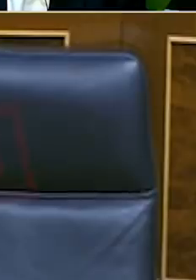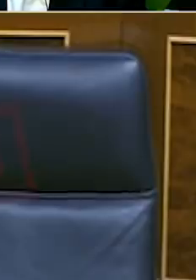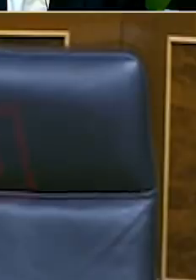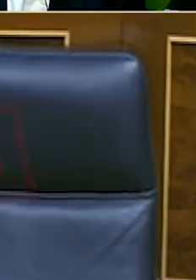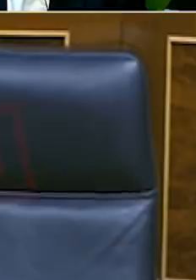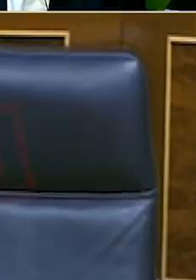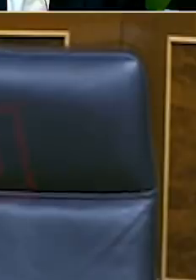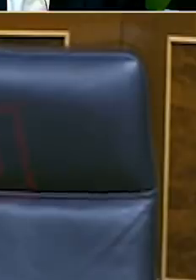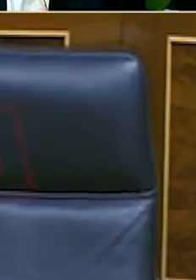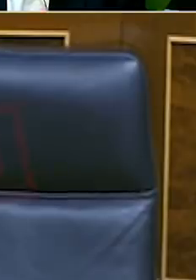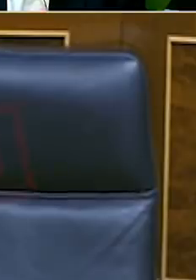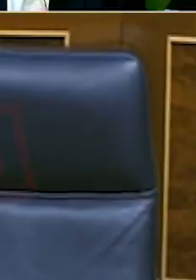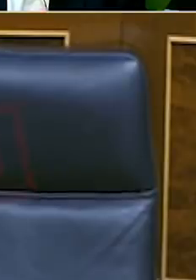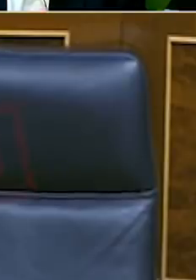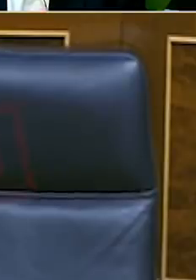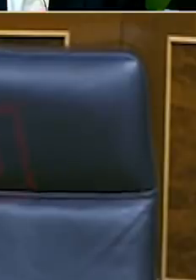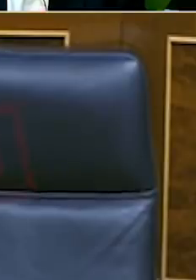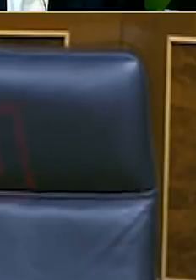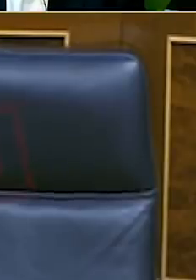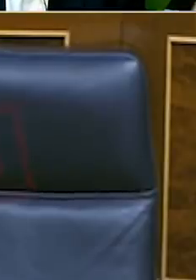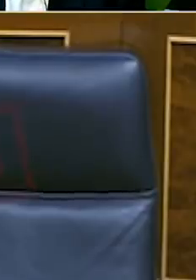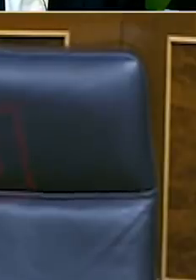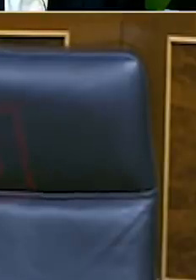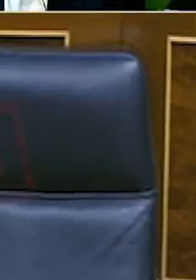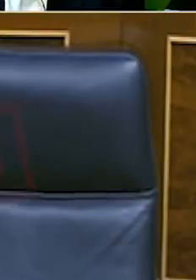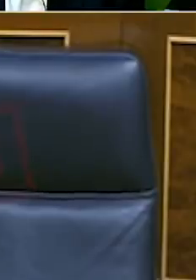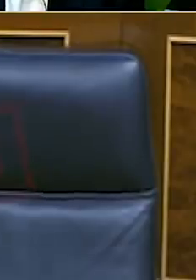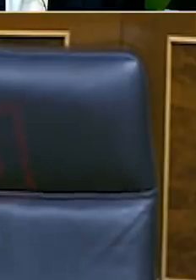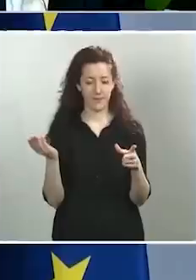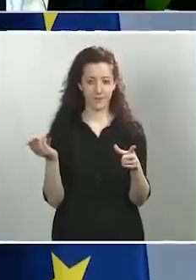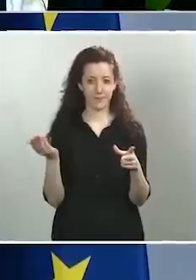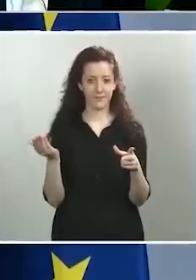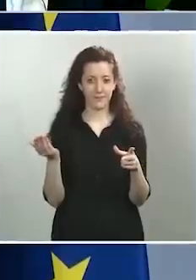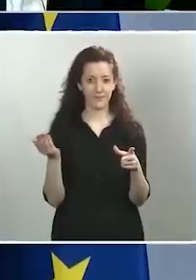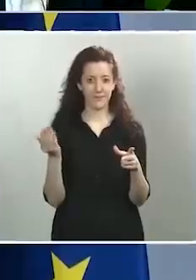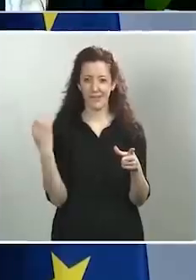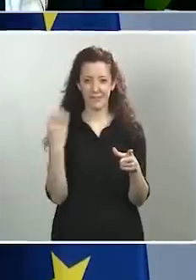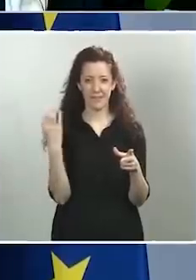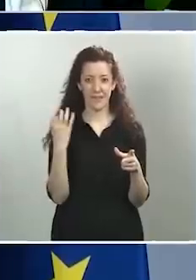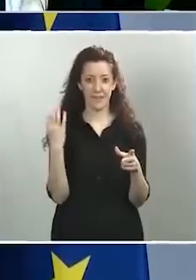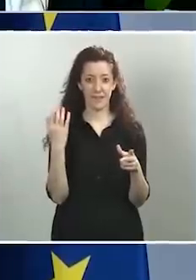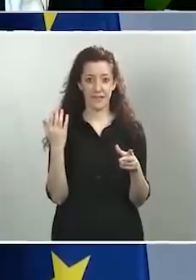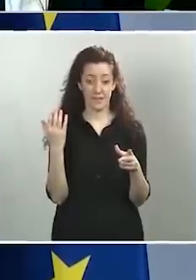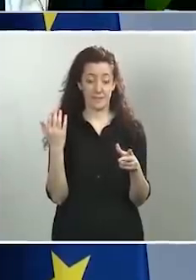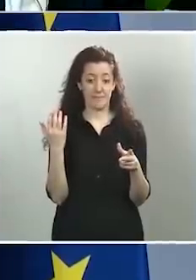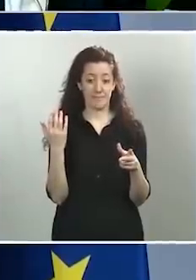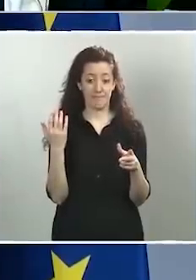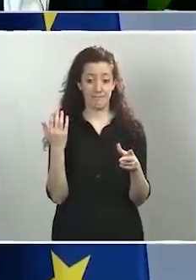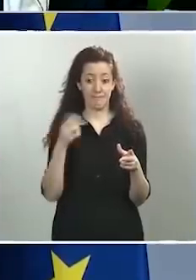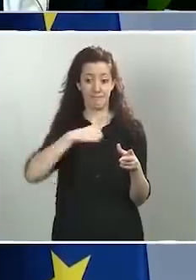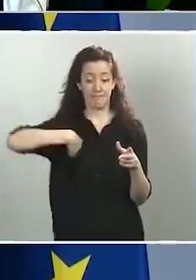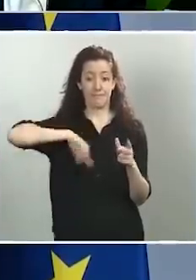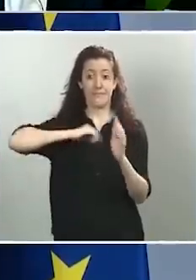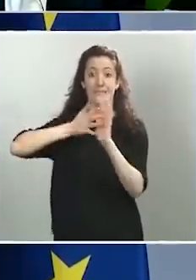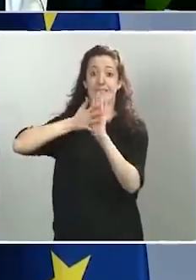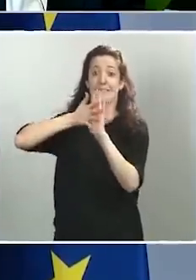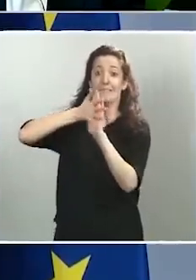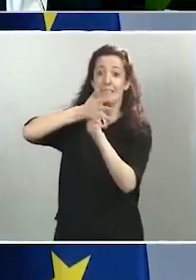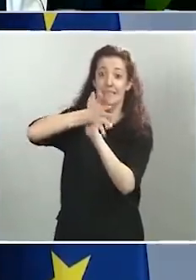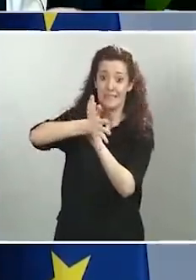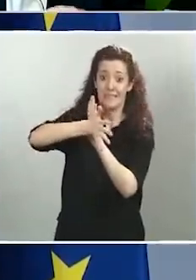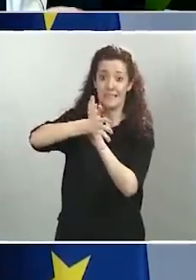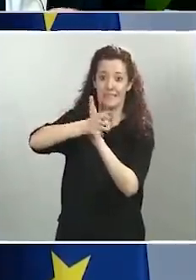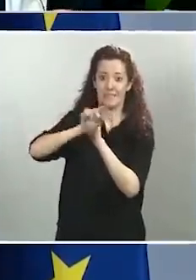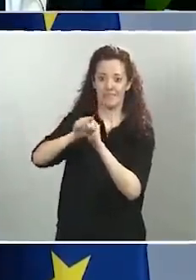más responsabilidades en estos temas el señor Iglesias. Desde luego es inaceptable que el